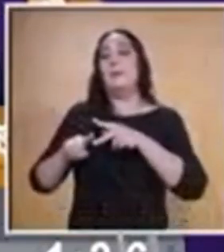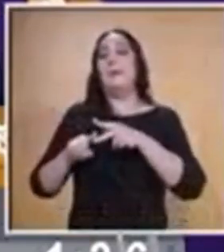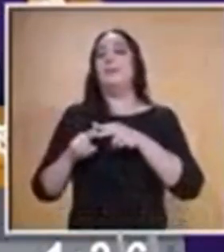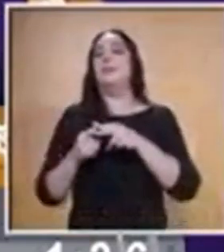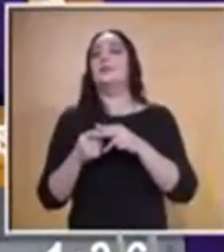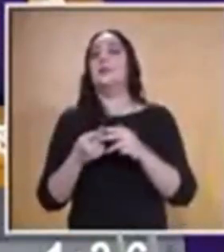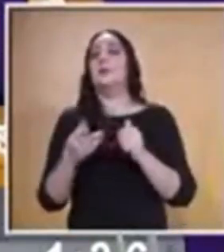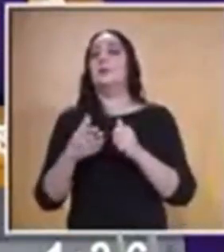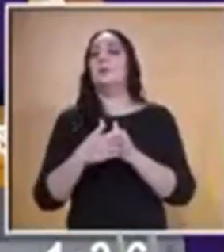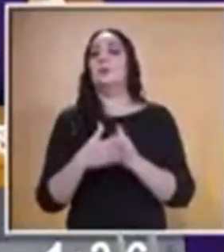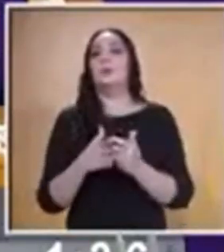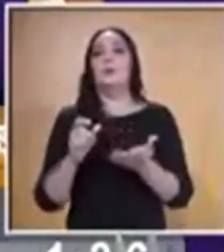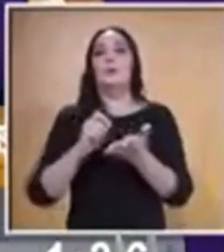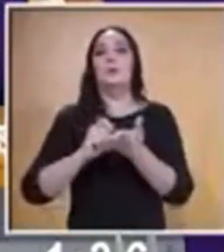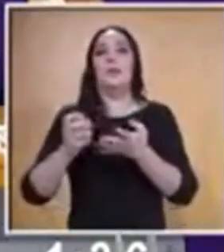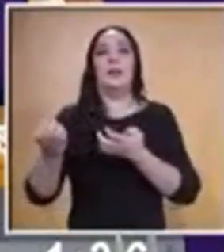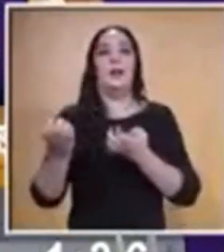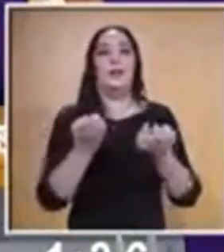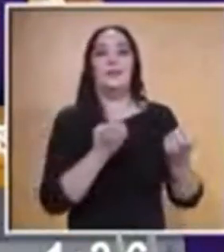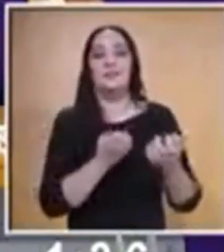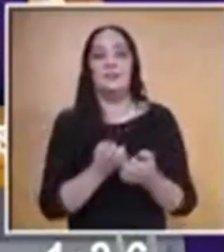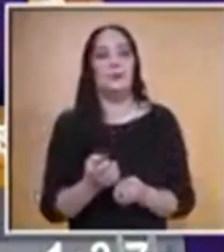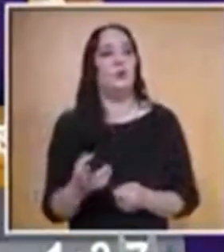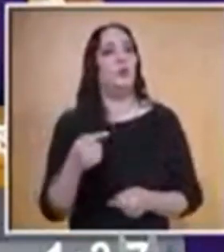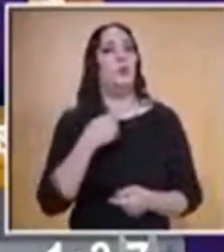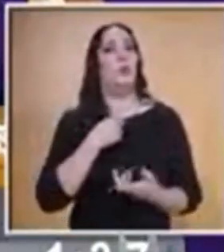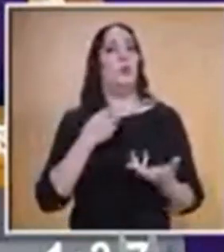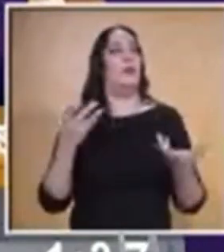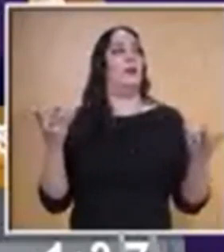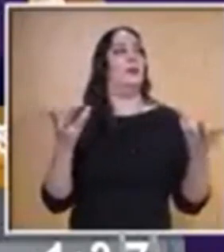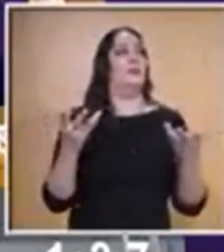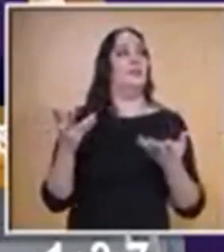de este ejercicio, en donde voy a colocar